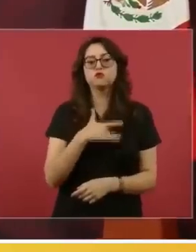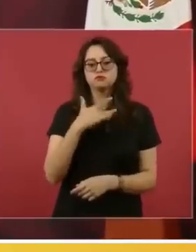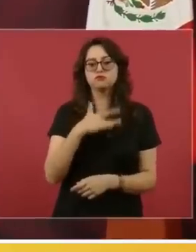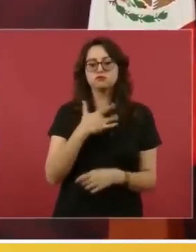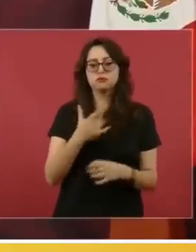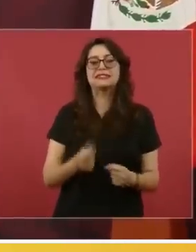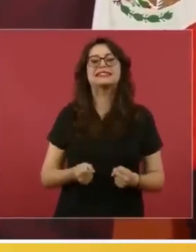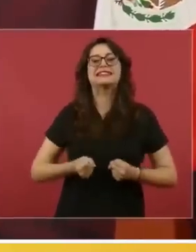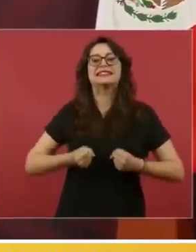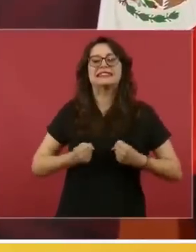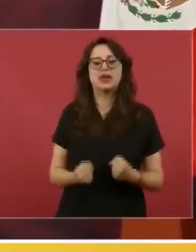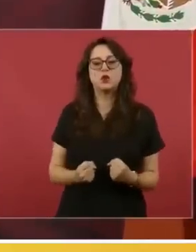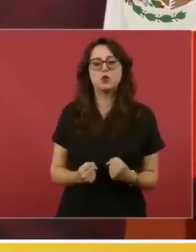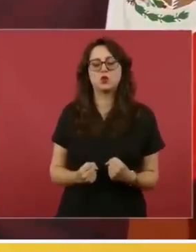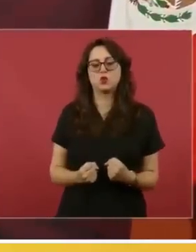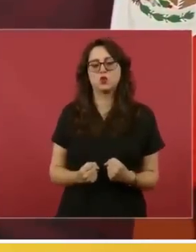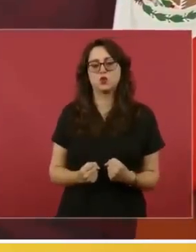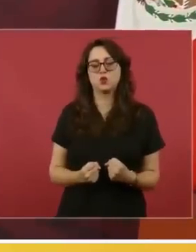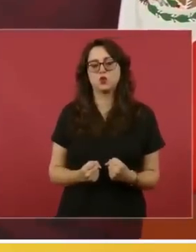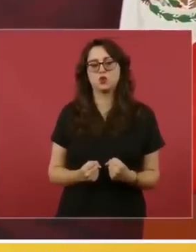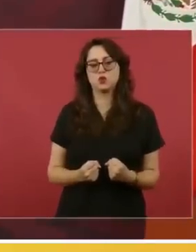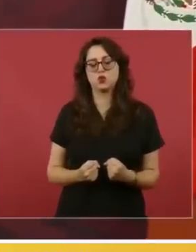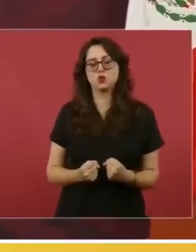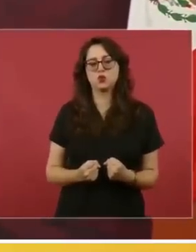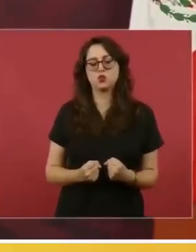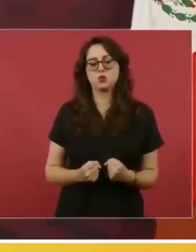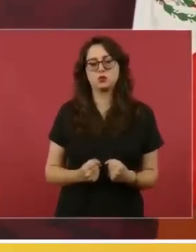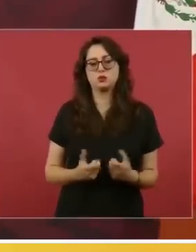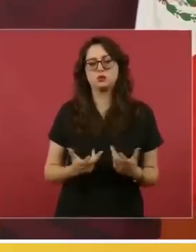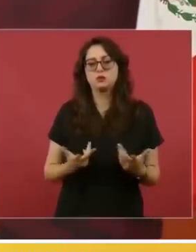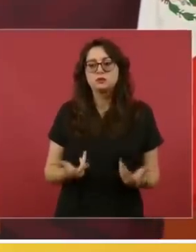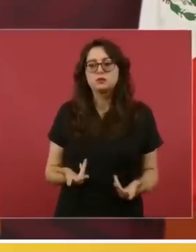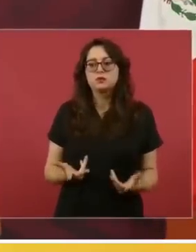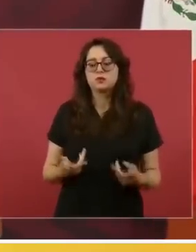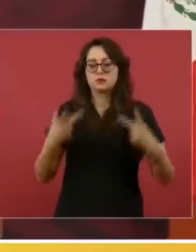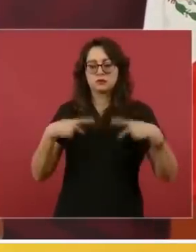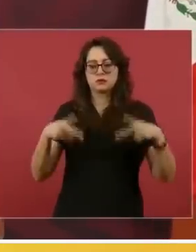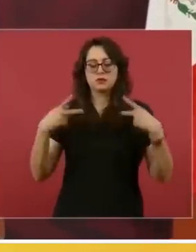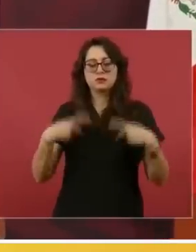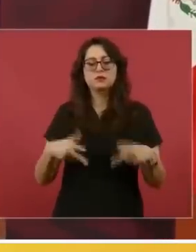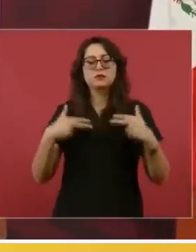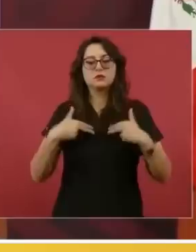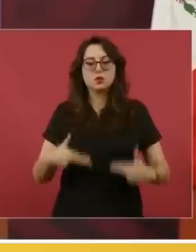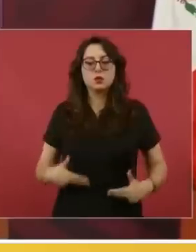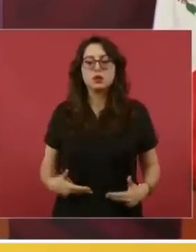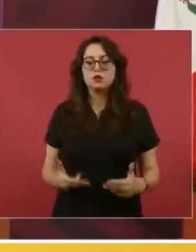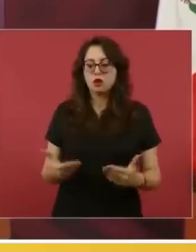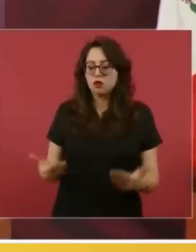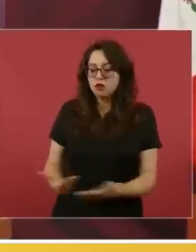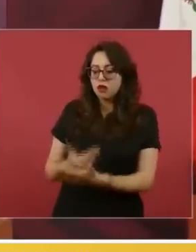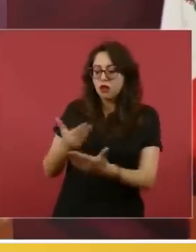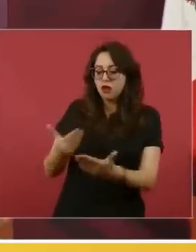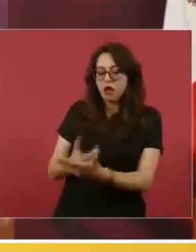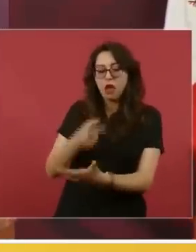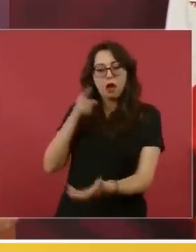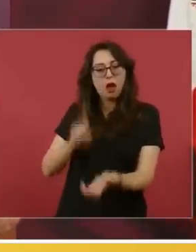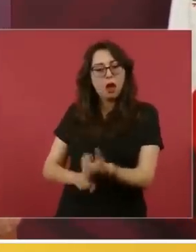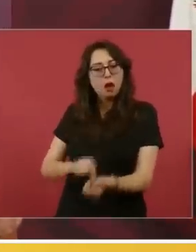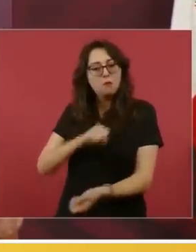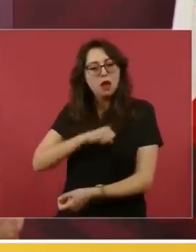de que el ser humano no es malo por naturaleza